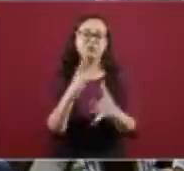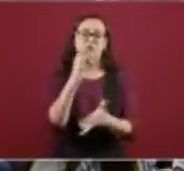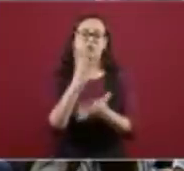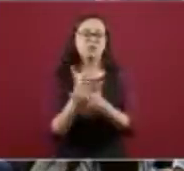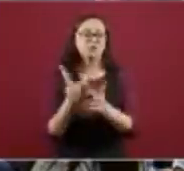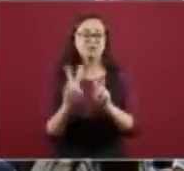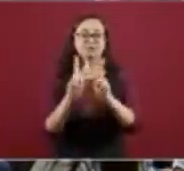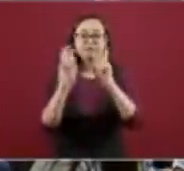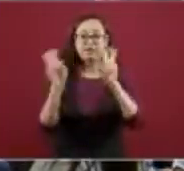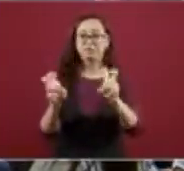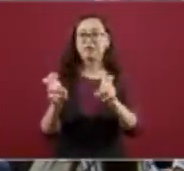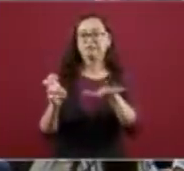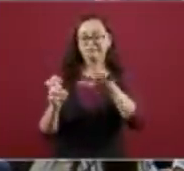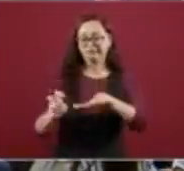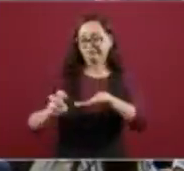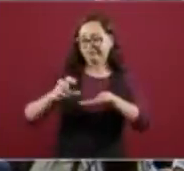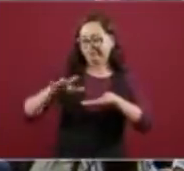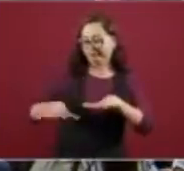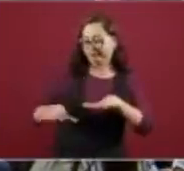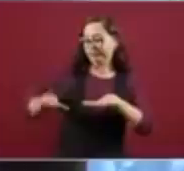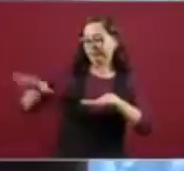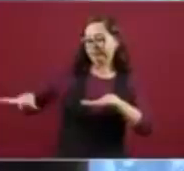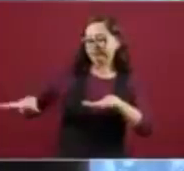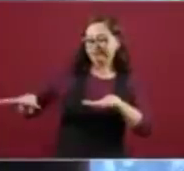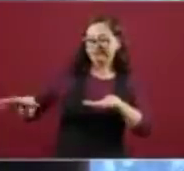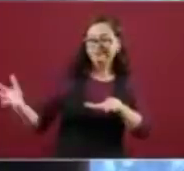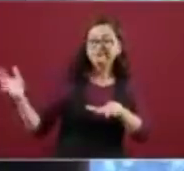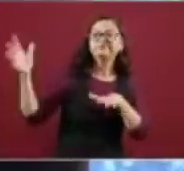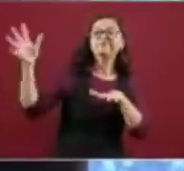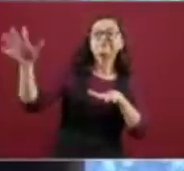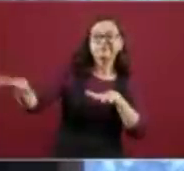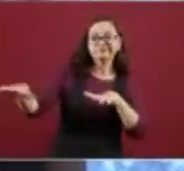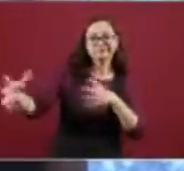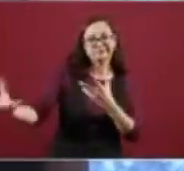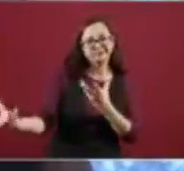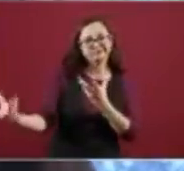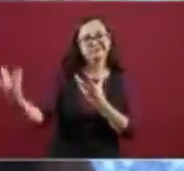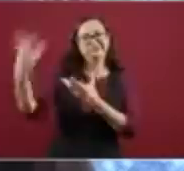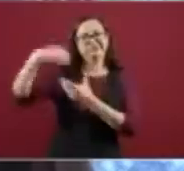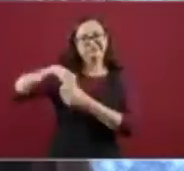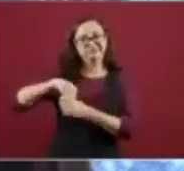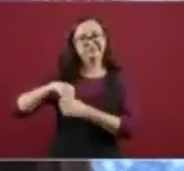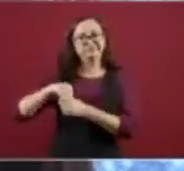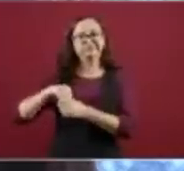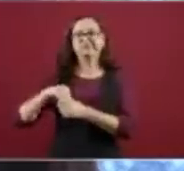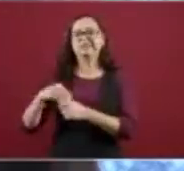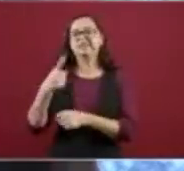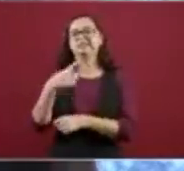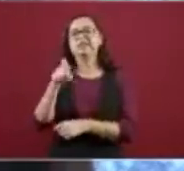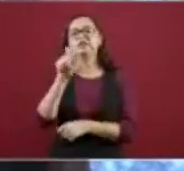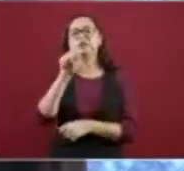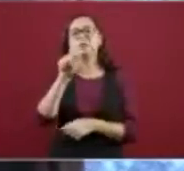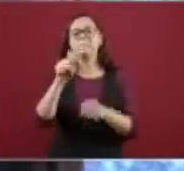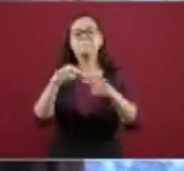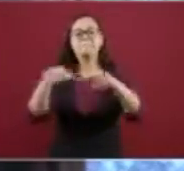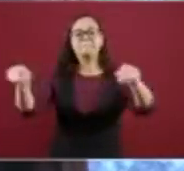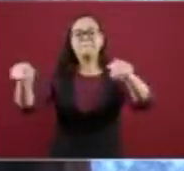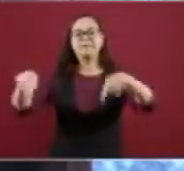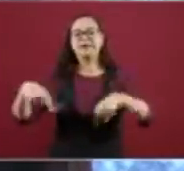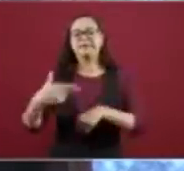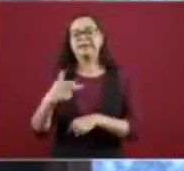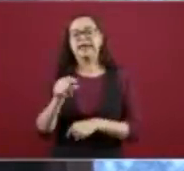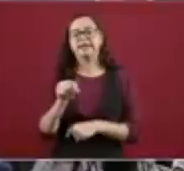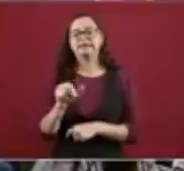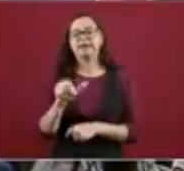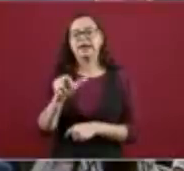estas 100 hectáreas, 120 hectáreas, se agregan porque